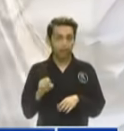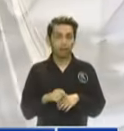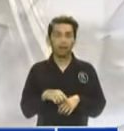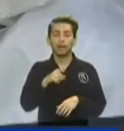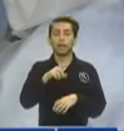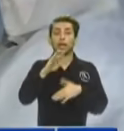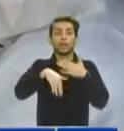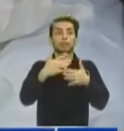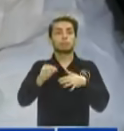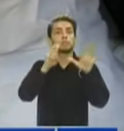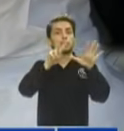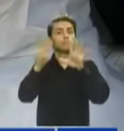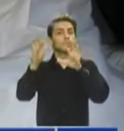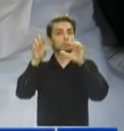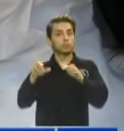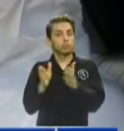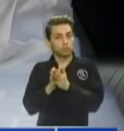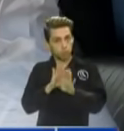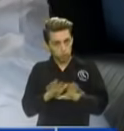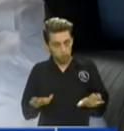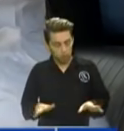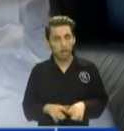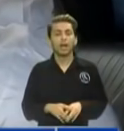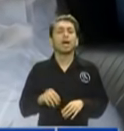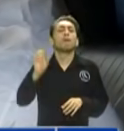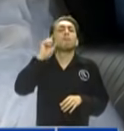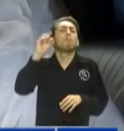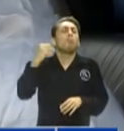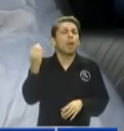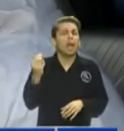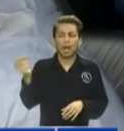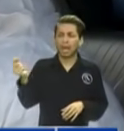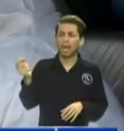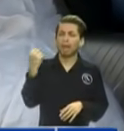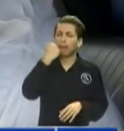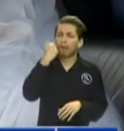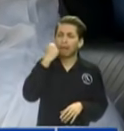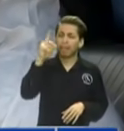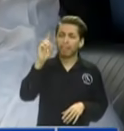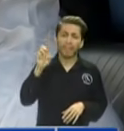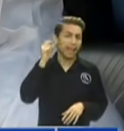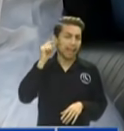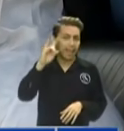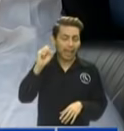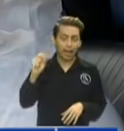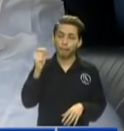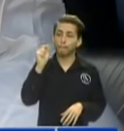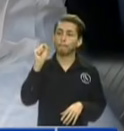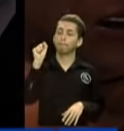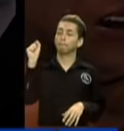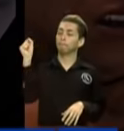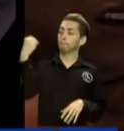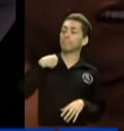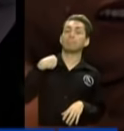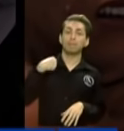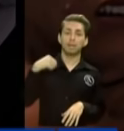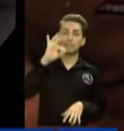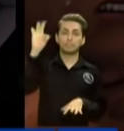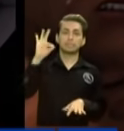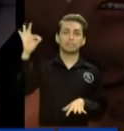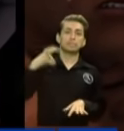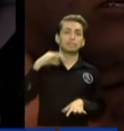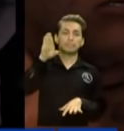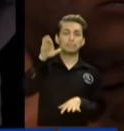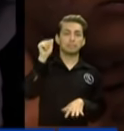fallecidas. El vector principal del dengue es el mosquito Aedes aegypti. El virus se transmite a los seres humanos por la picadura de